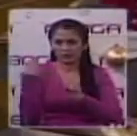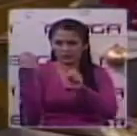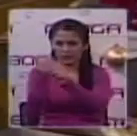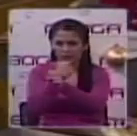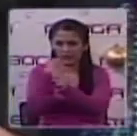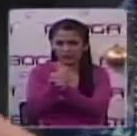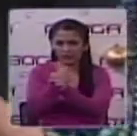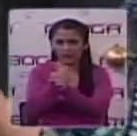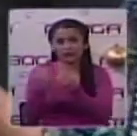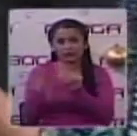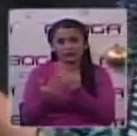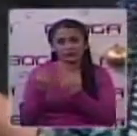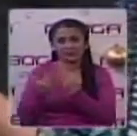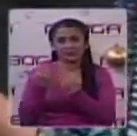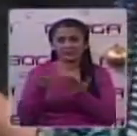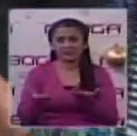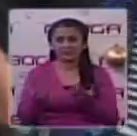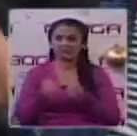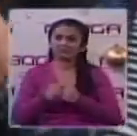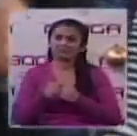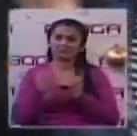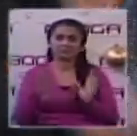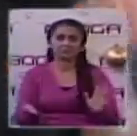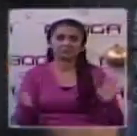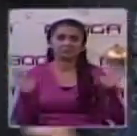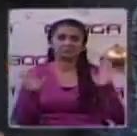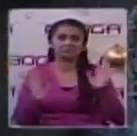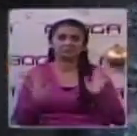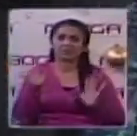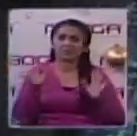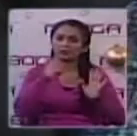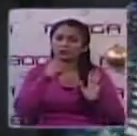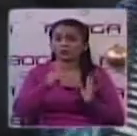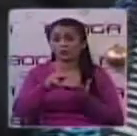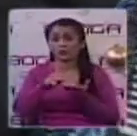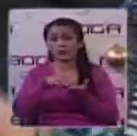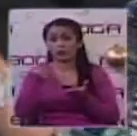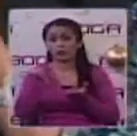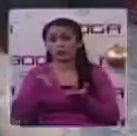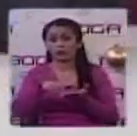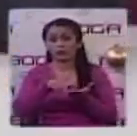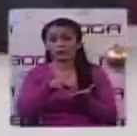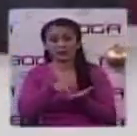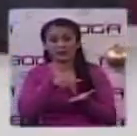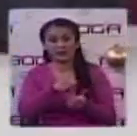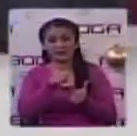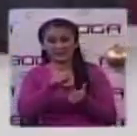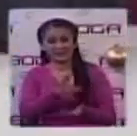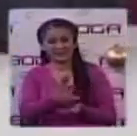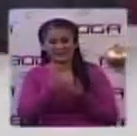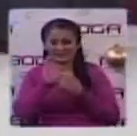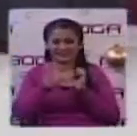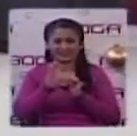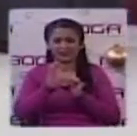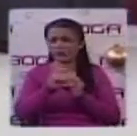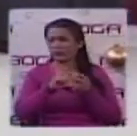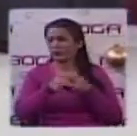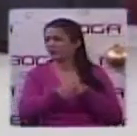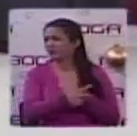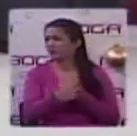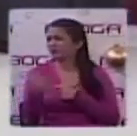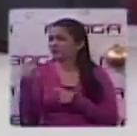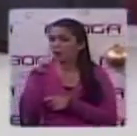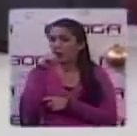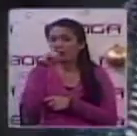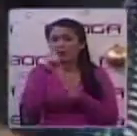clima laboral. Porque tú puedes decir, a ver, me pueden pagar muy bien, pero si tú ves que el clima laboral adentro no es tan, no te